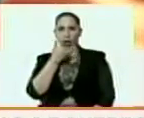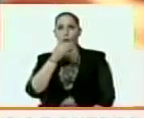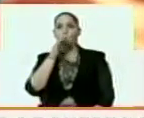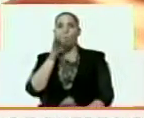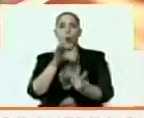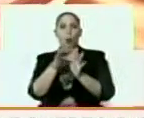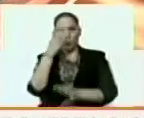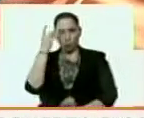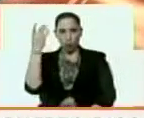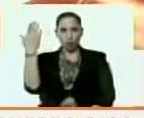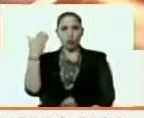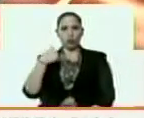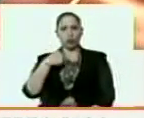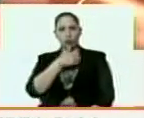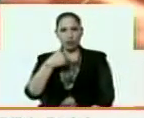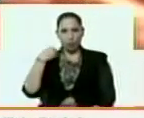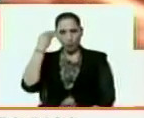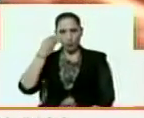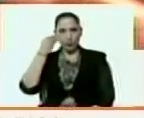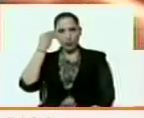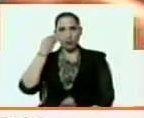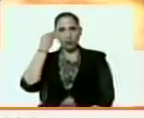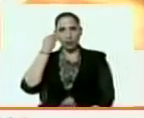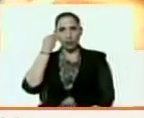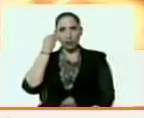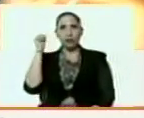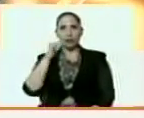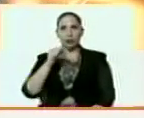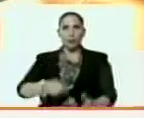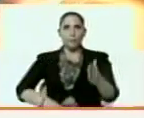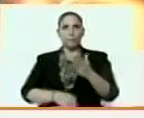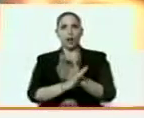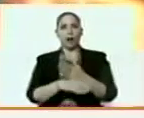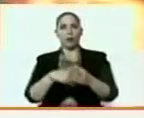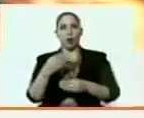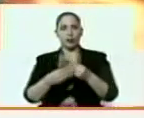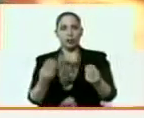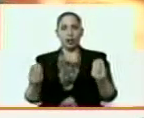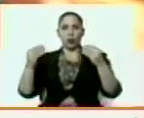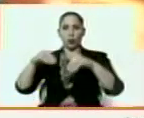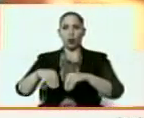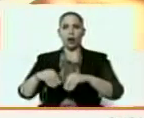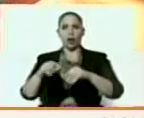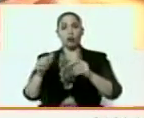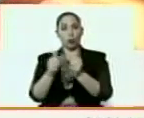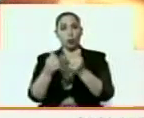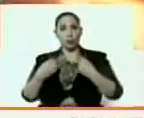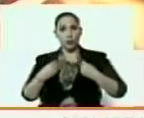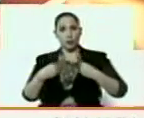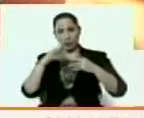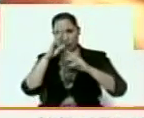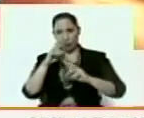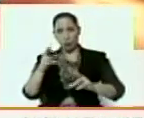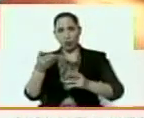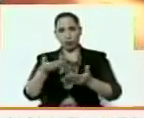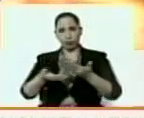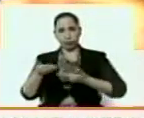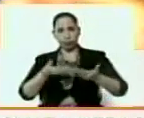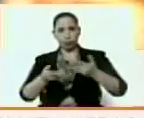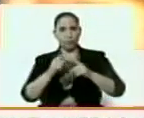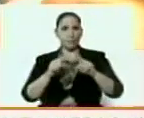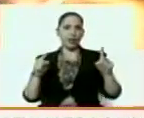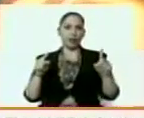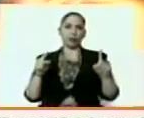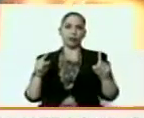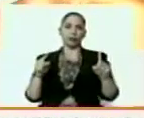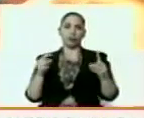equivocada. Quiero pensar que sí vamos a llegar a ciertos niveles de acuerdo, por lo menos de convivencia, de respeto y cordialidad.